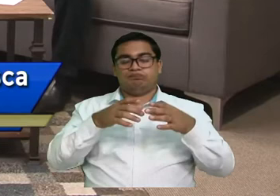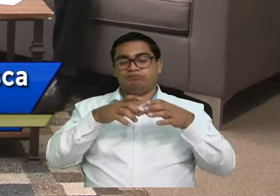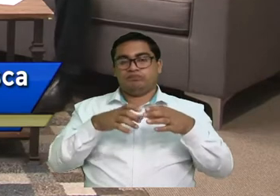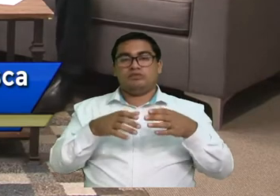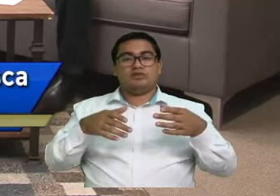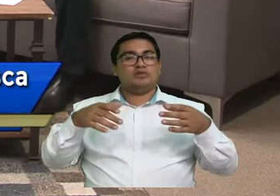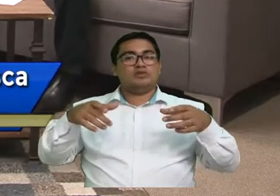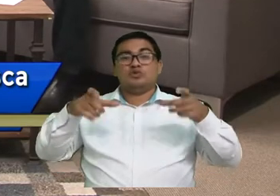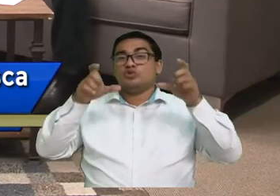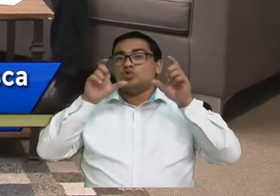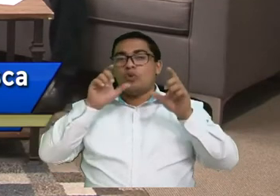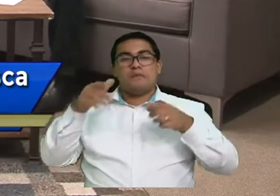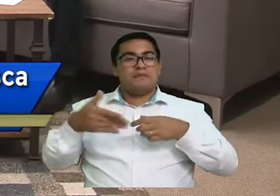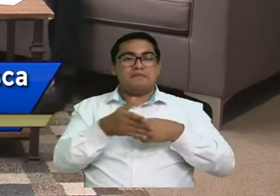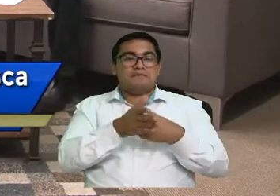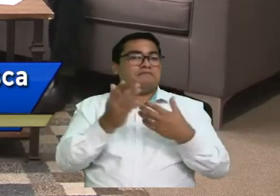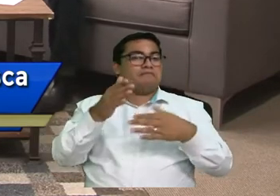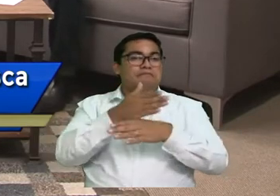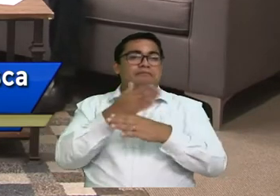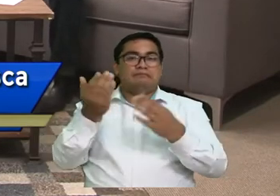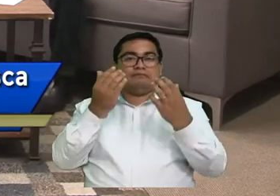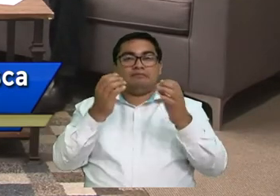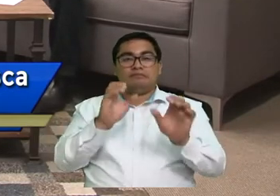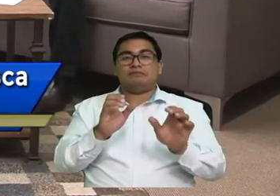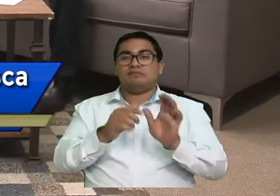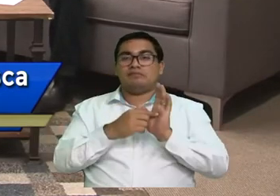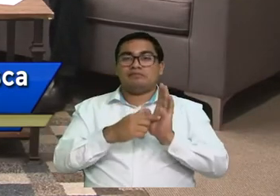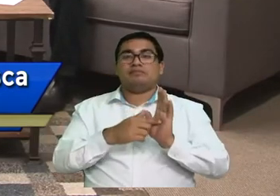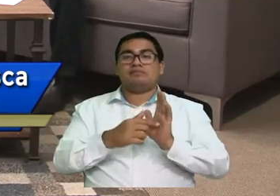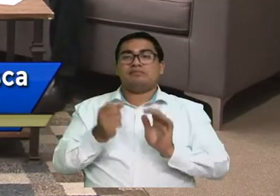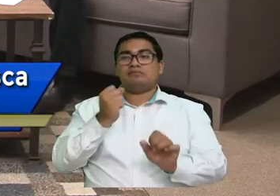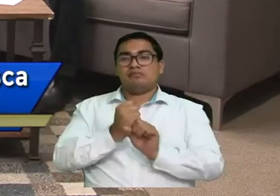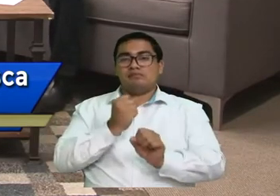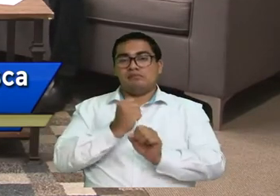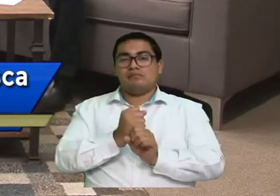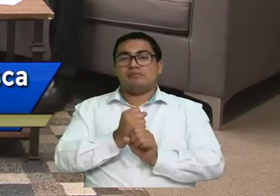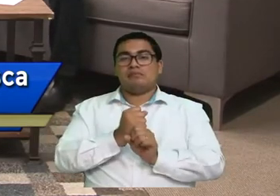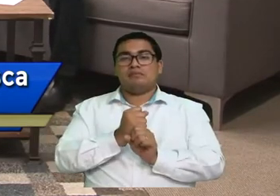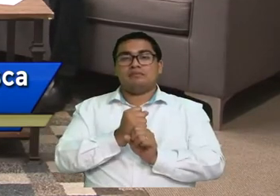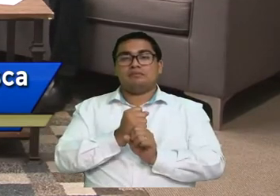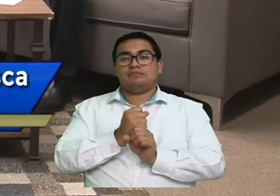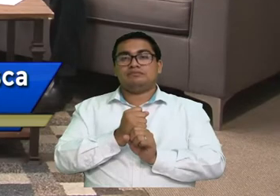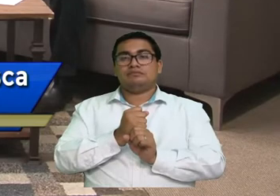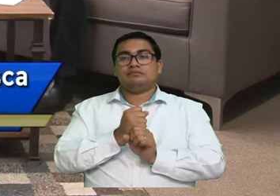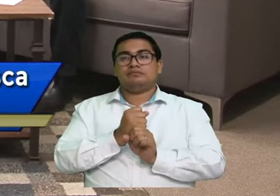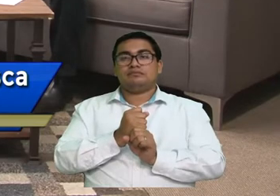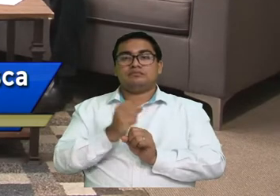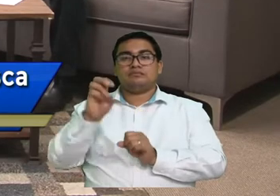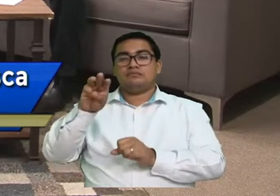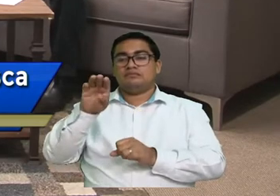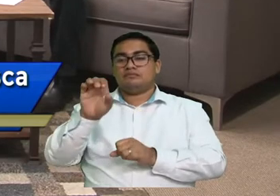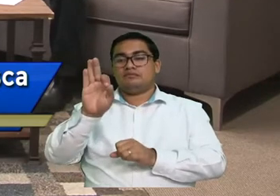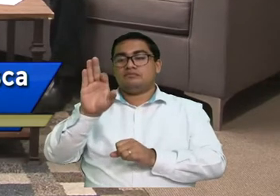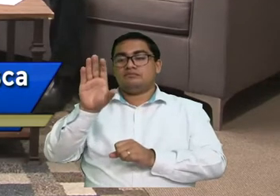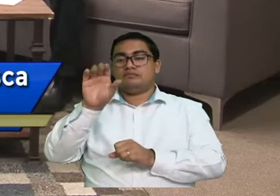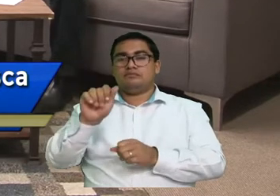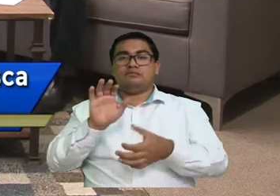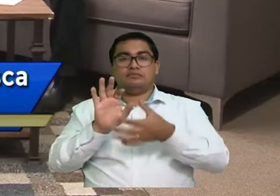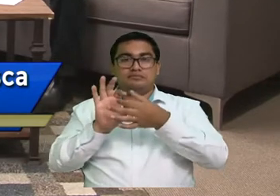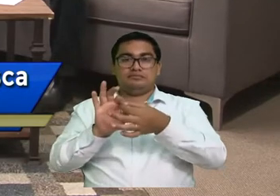marisco, etcétera, ¿verdad? Entonces, estamos nosotros en ese trabajo. Junto con el MEFCA también hemos